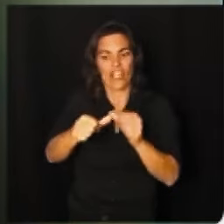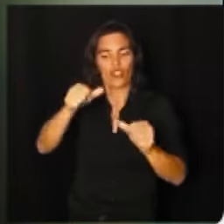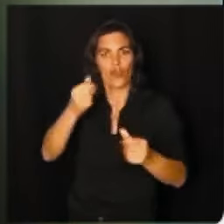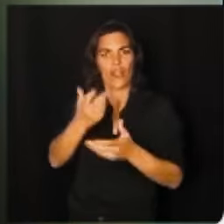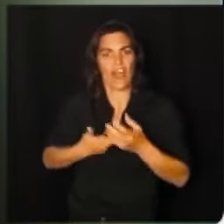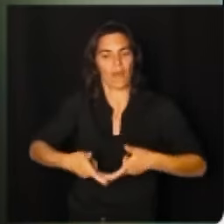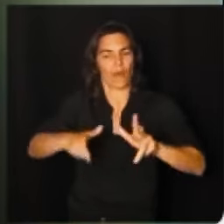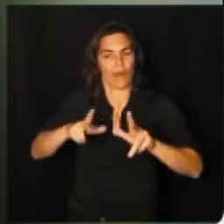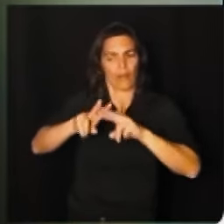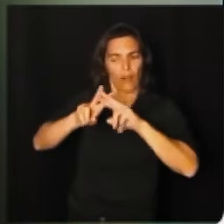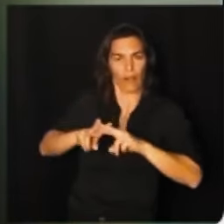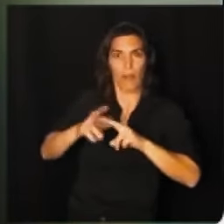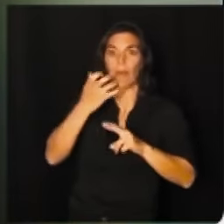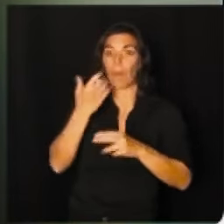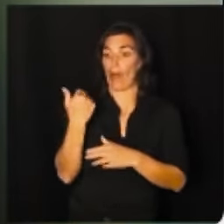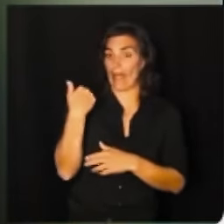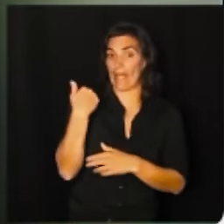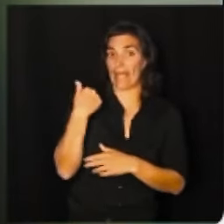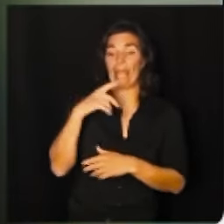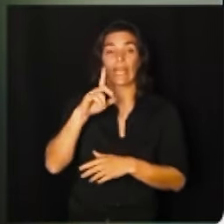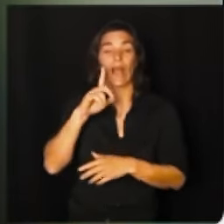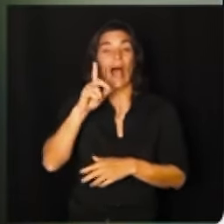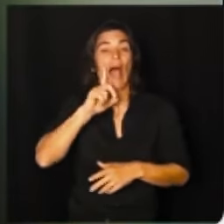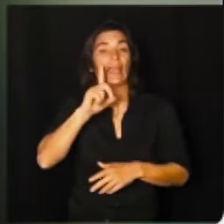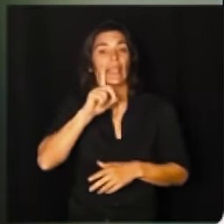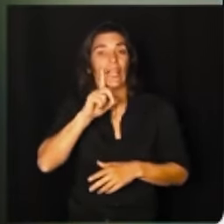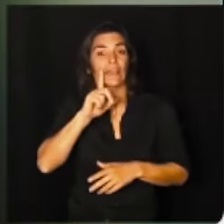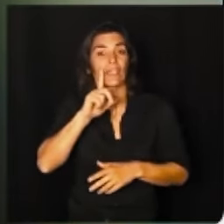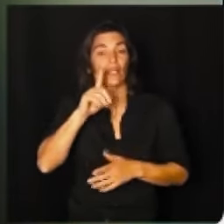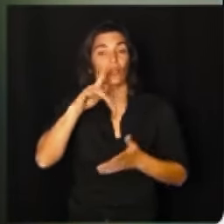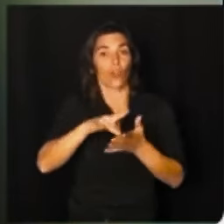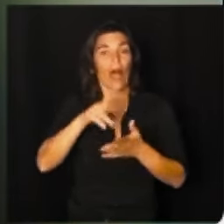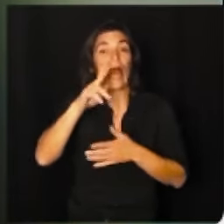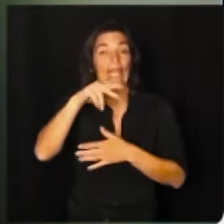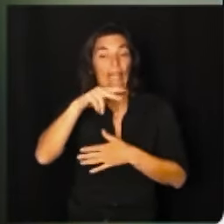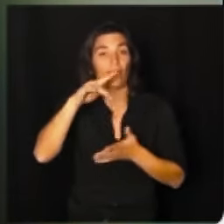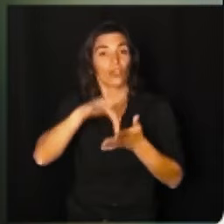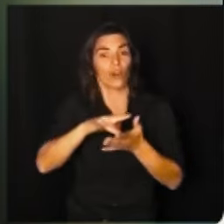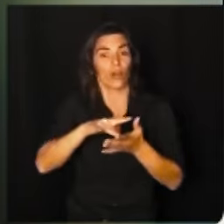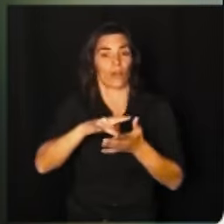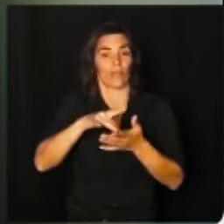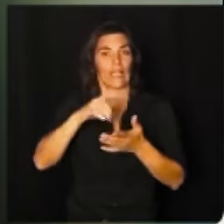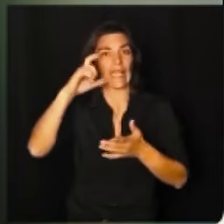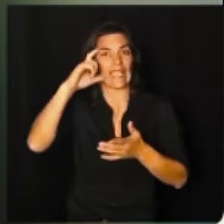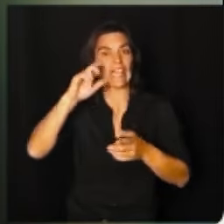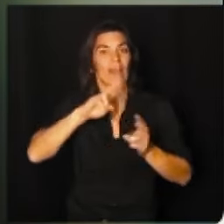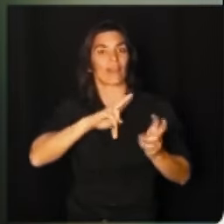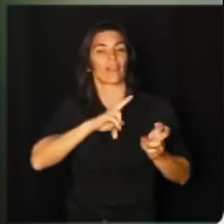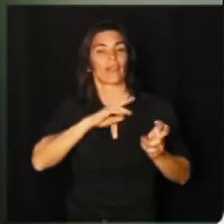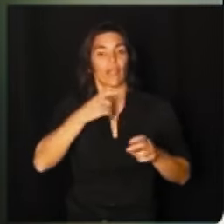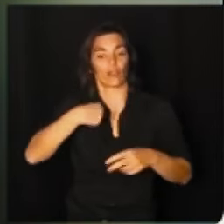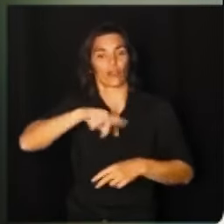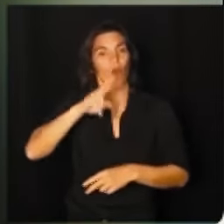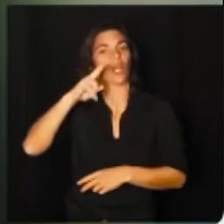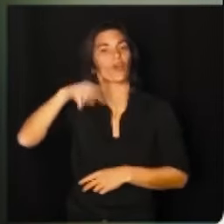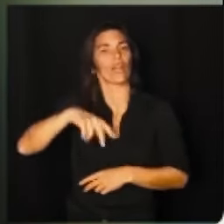nuestro país. Ayer estuve en Alicante, precisamente conmemorando el Día del Exilio, que es uno de los días que reconocemos